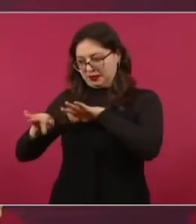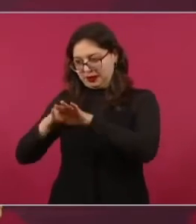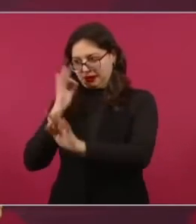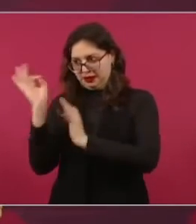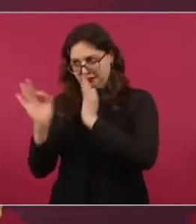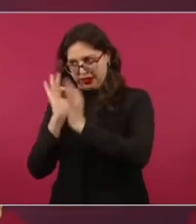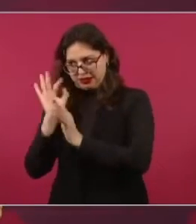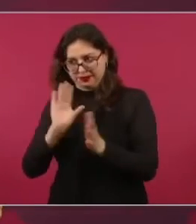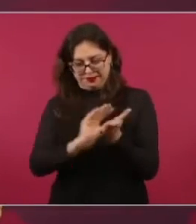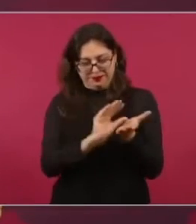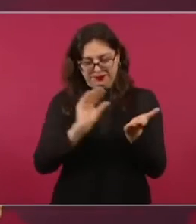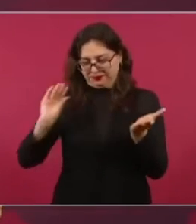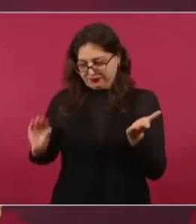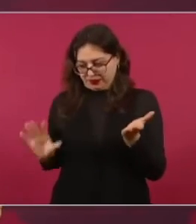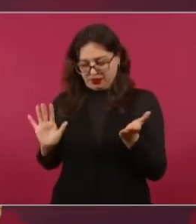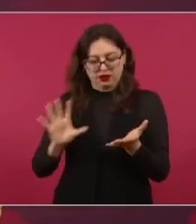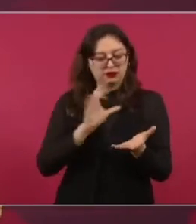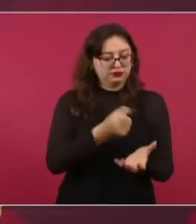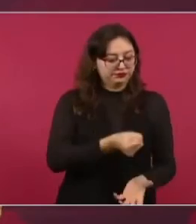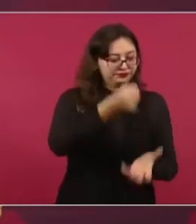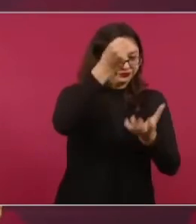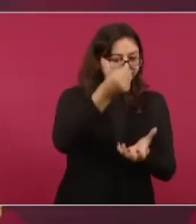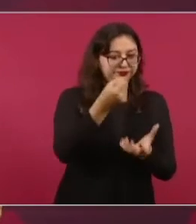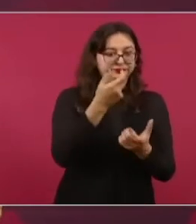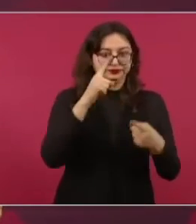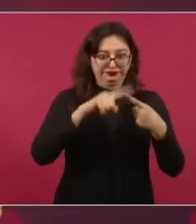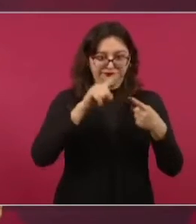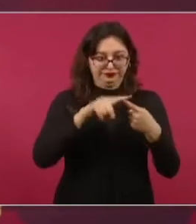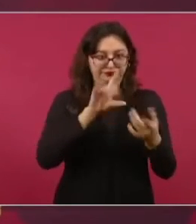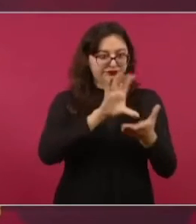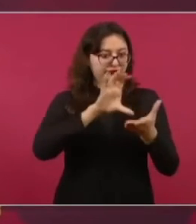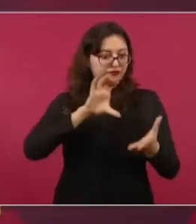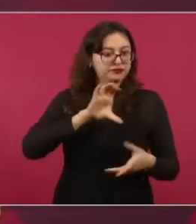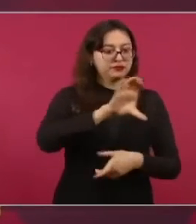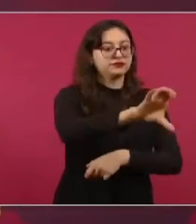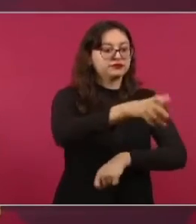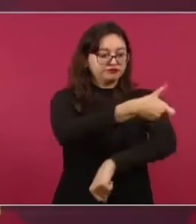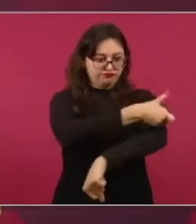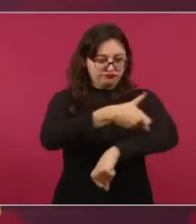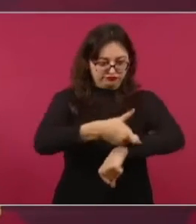se crearon casas en la frontera